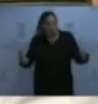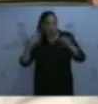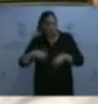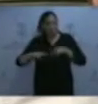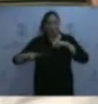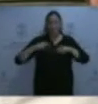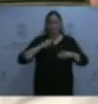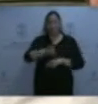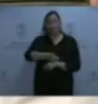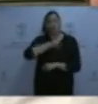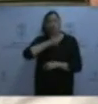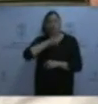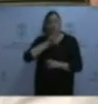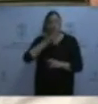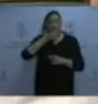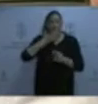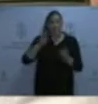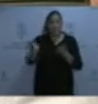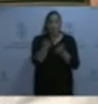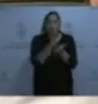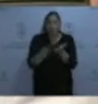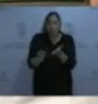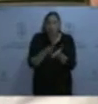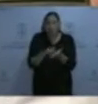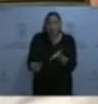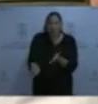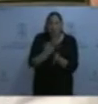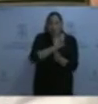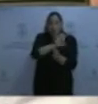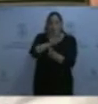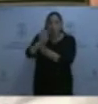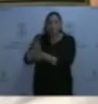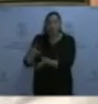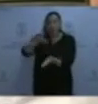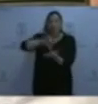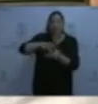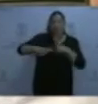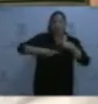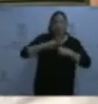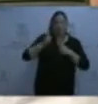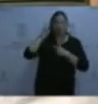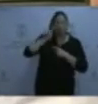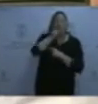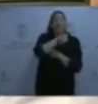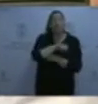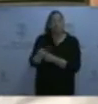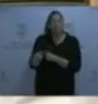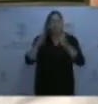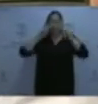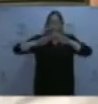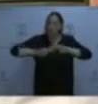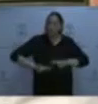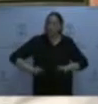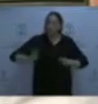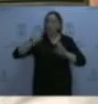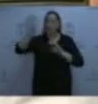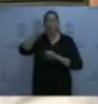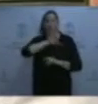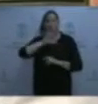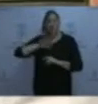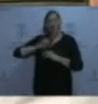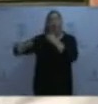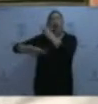tomada respecto a si se pasarán los cuestionarios de contexto a centros, familias y profesorado. Es interesante analizar qué se hace en otras comunidades